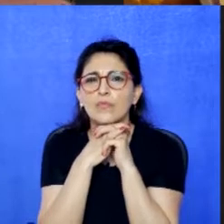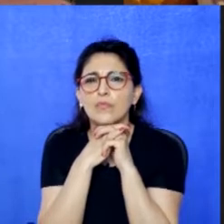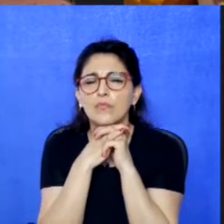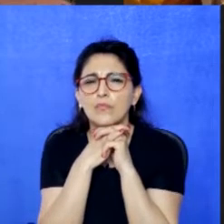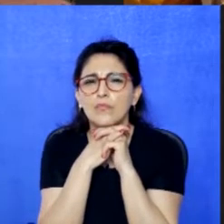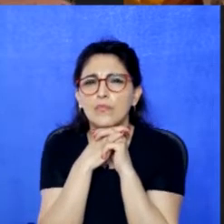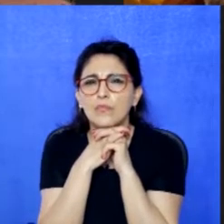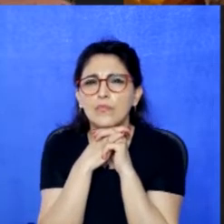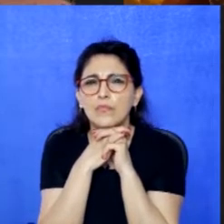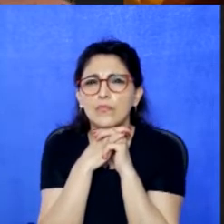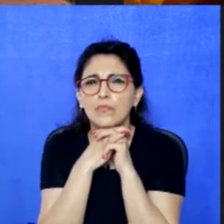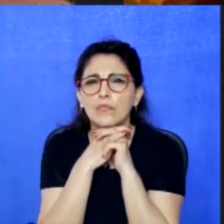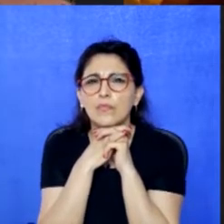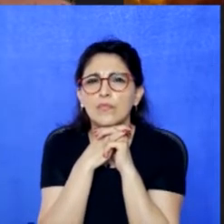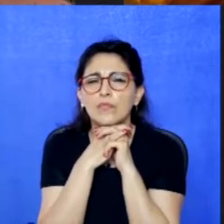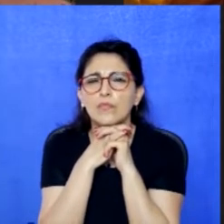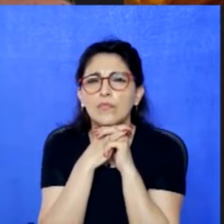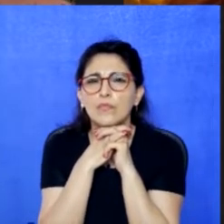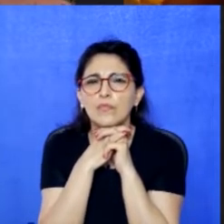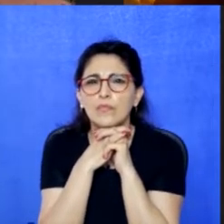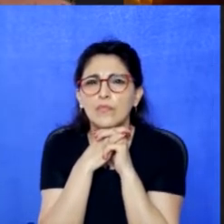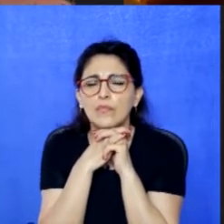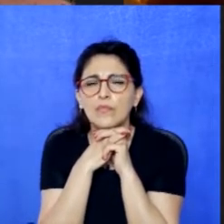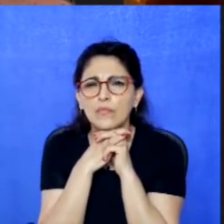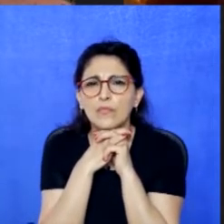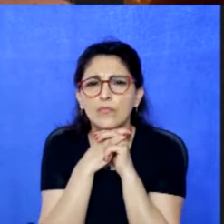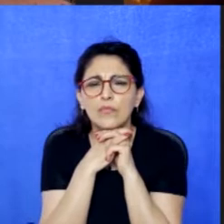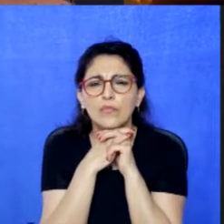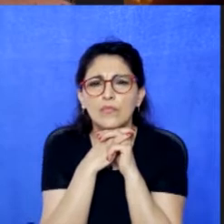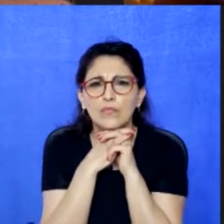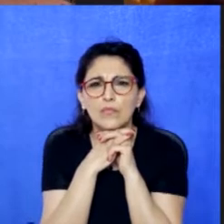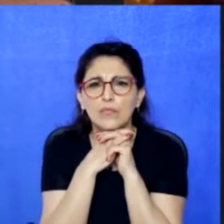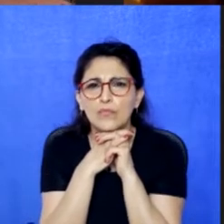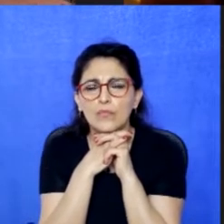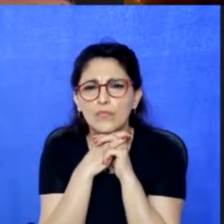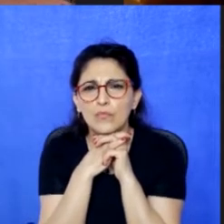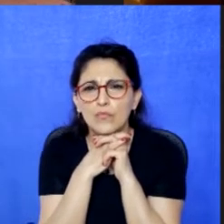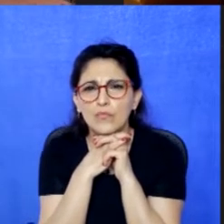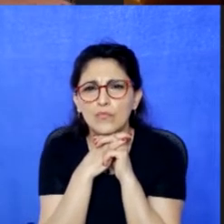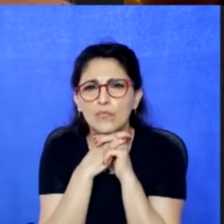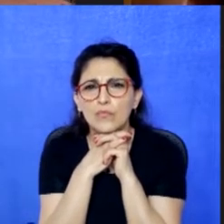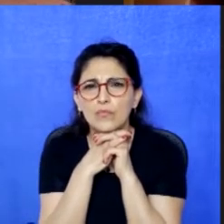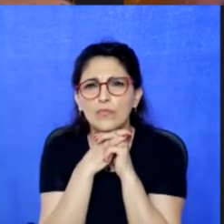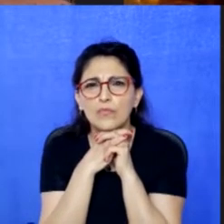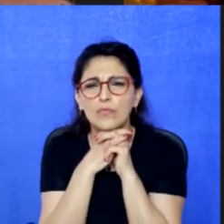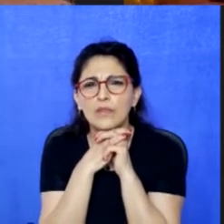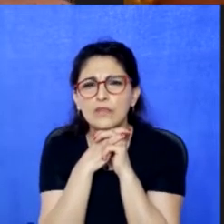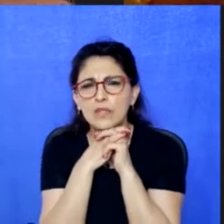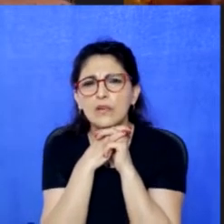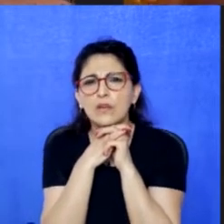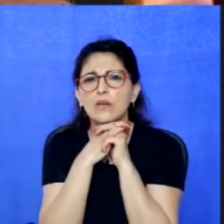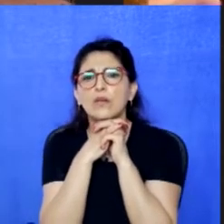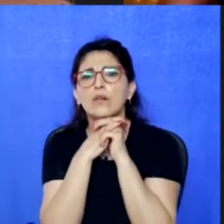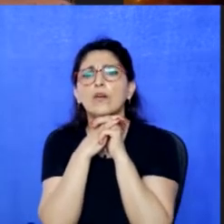un café frío lleno de hielo con crema y una brioche, parecía una cosa de loco. Me comía